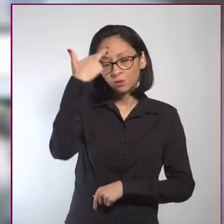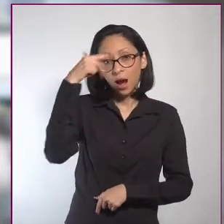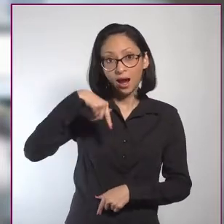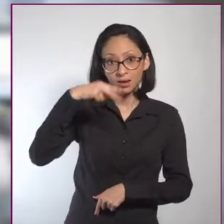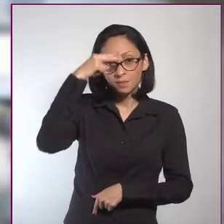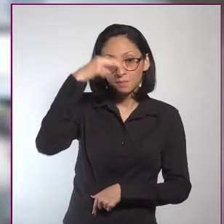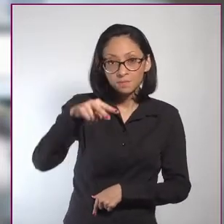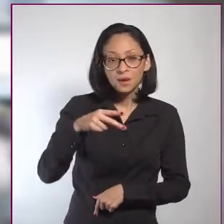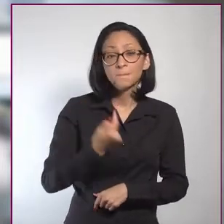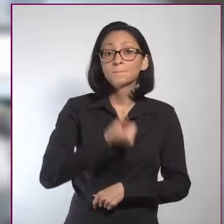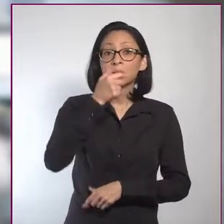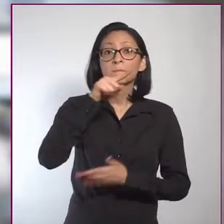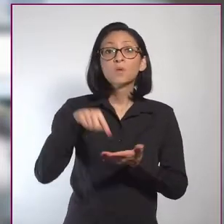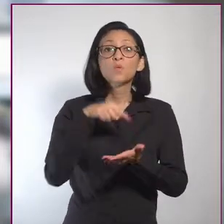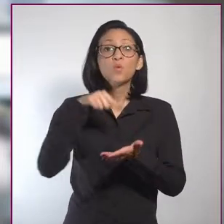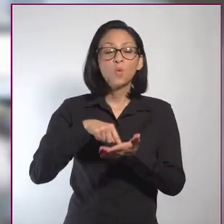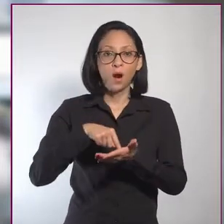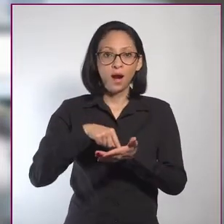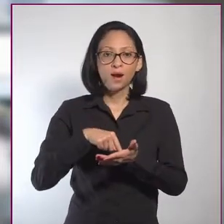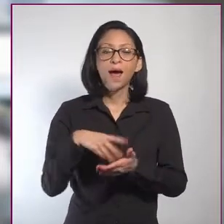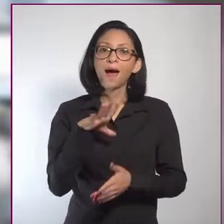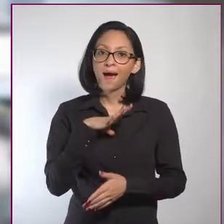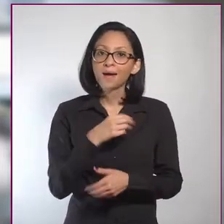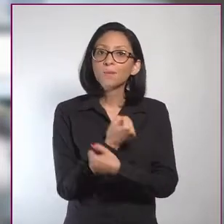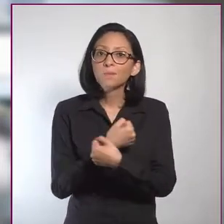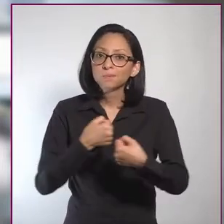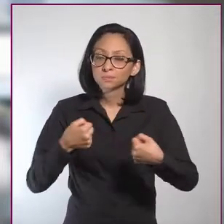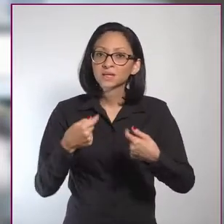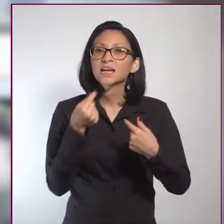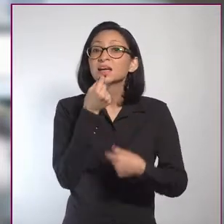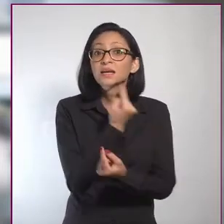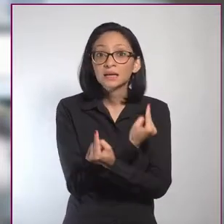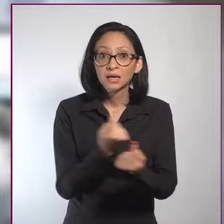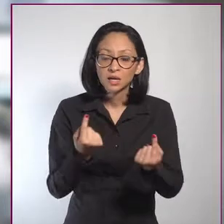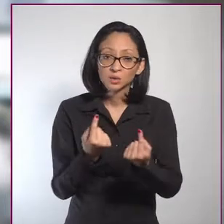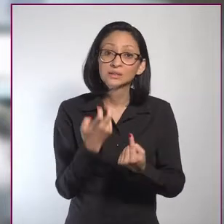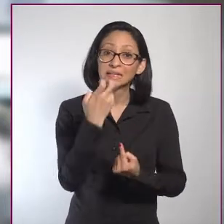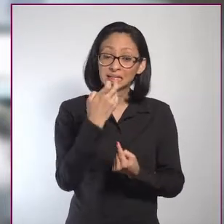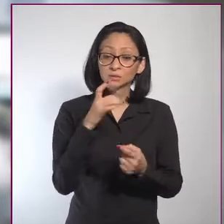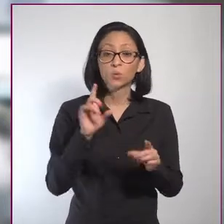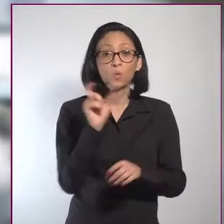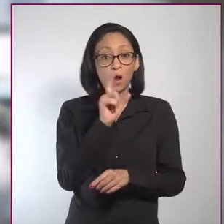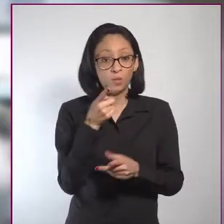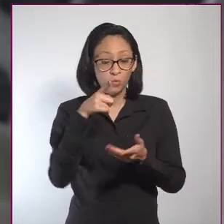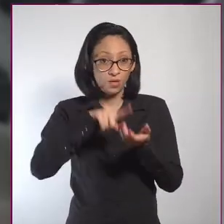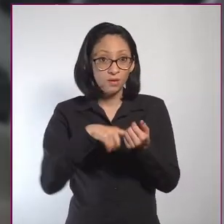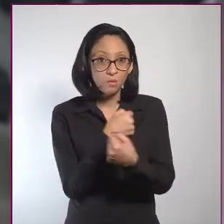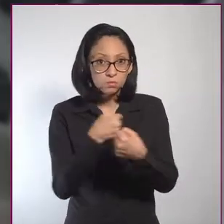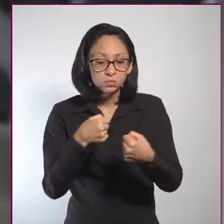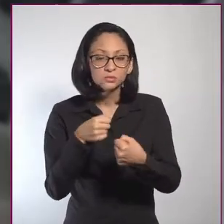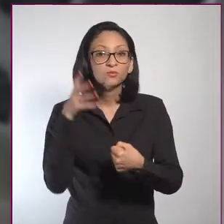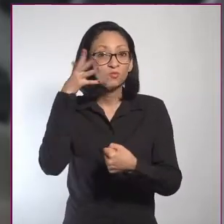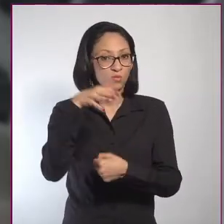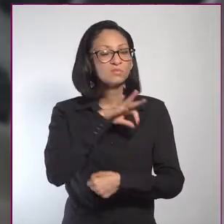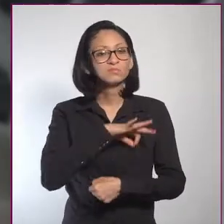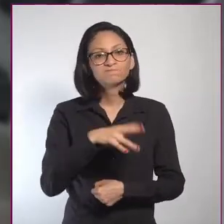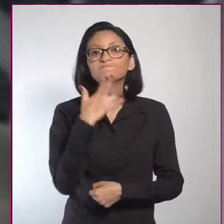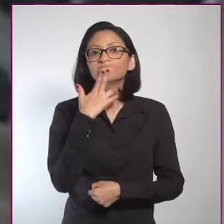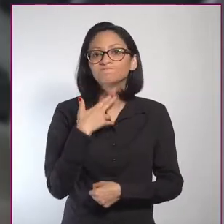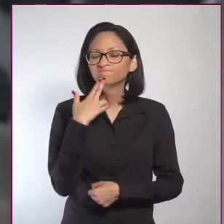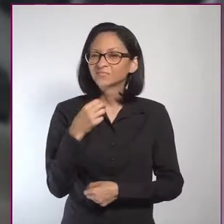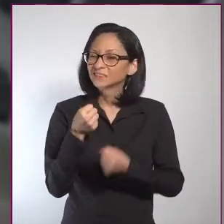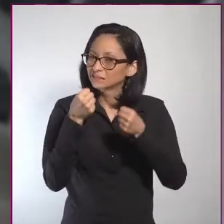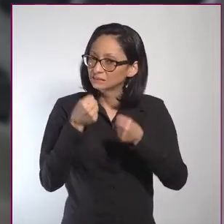en el mundo en obesidad infantil y que la obesidad es uno de los principales factores de riesgo para padecer diabetes. La población en México